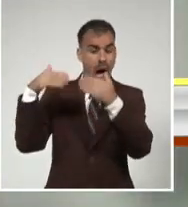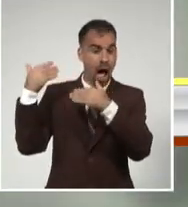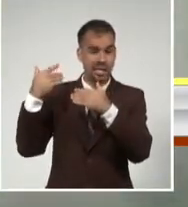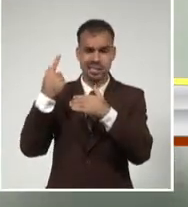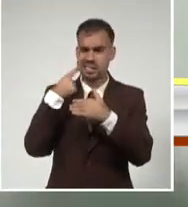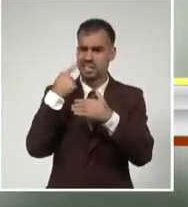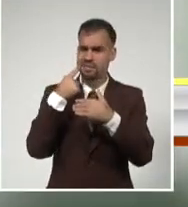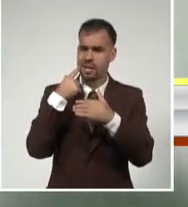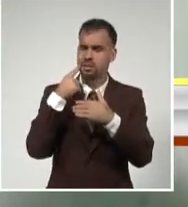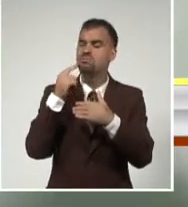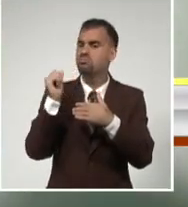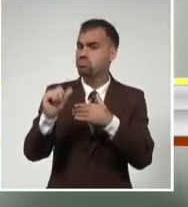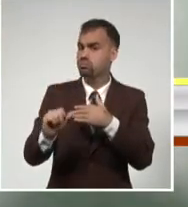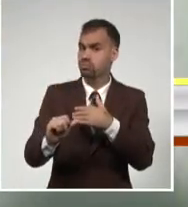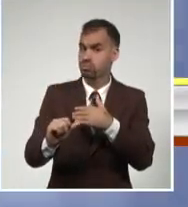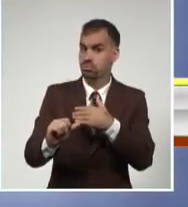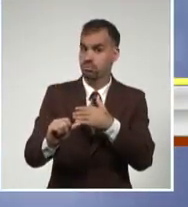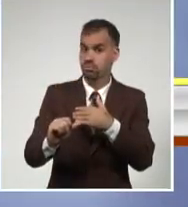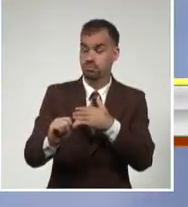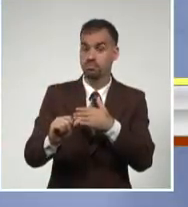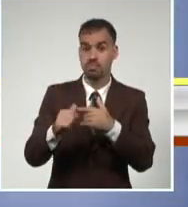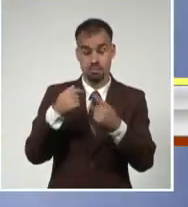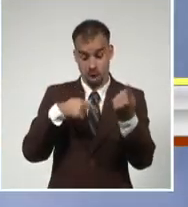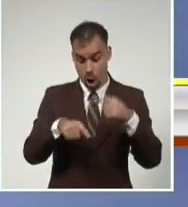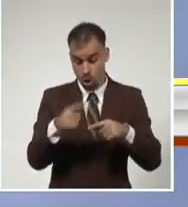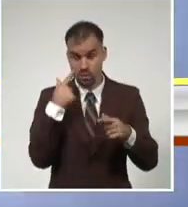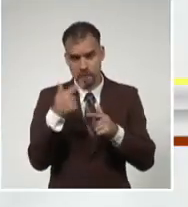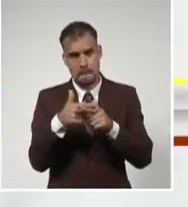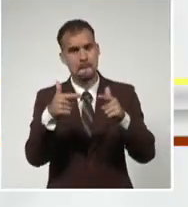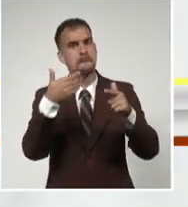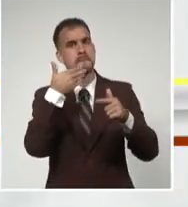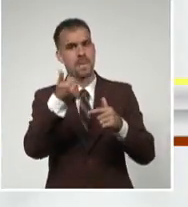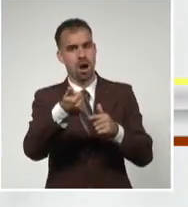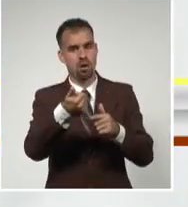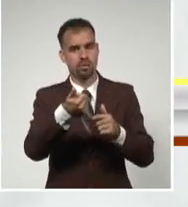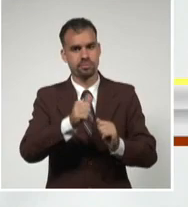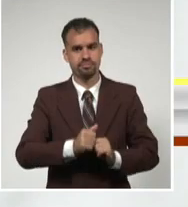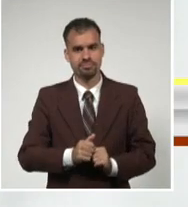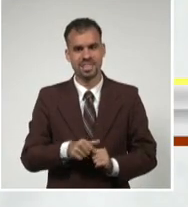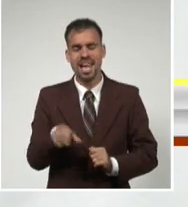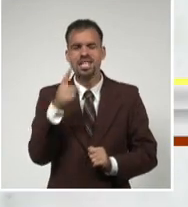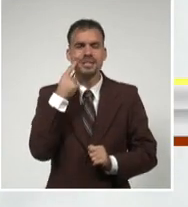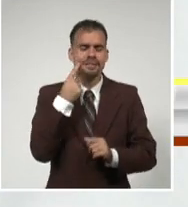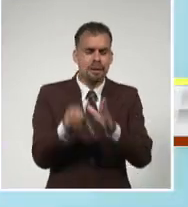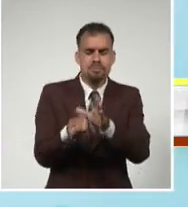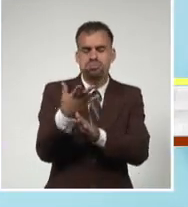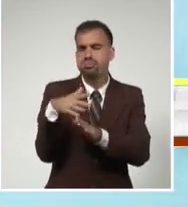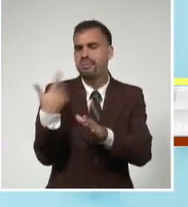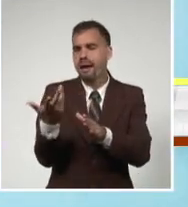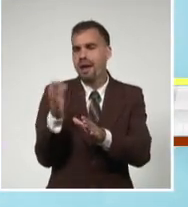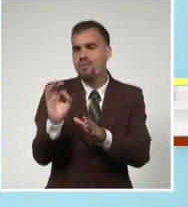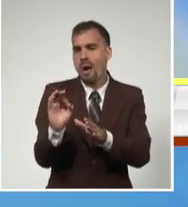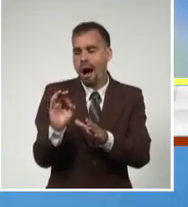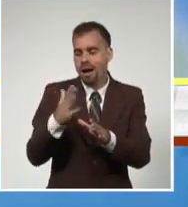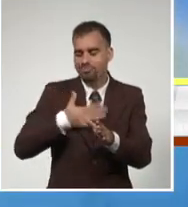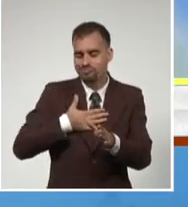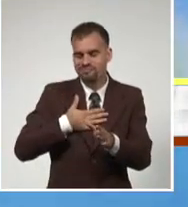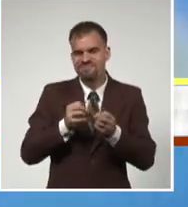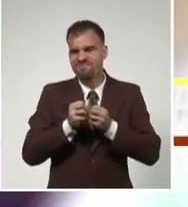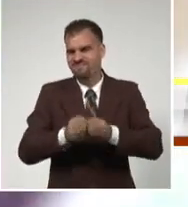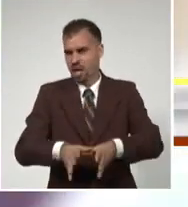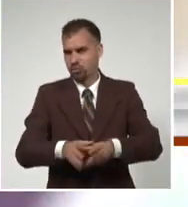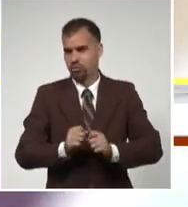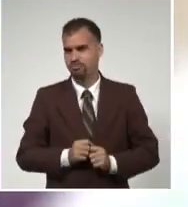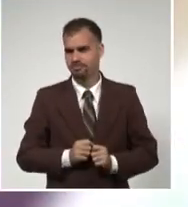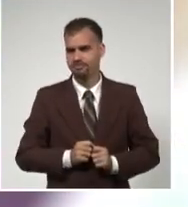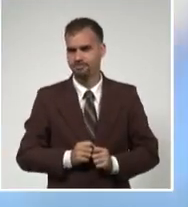mundano, sin ser la pasarela de lo inalcanzable, porque nació rebelde, nació con esa impronta popular de ser legítimo y una paloma blanca posada